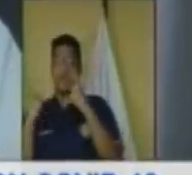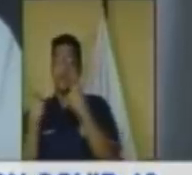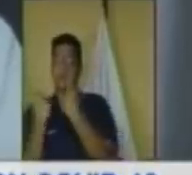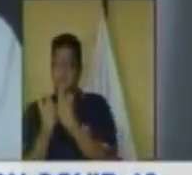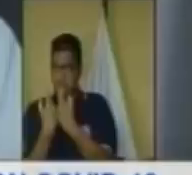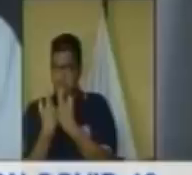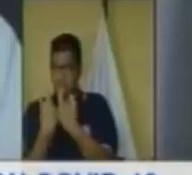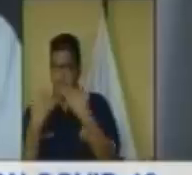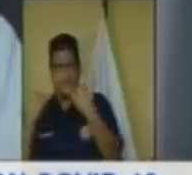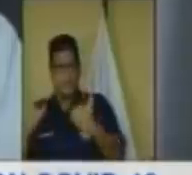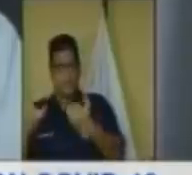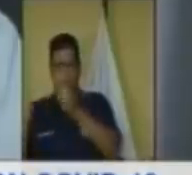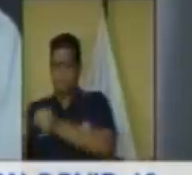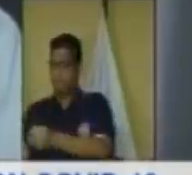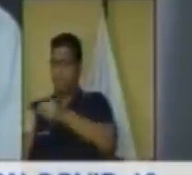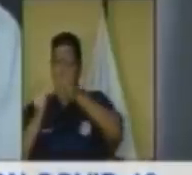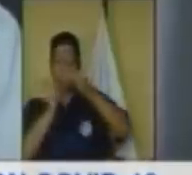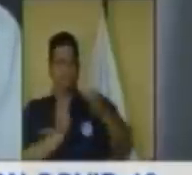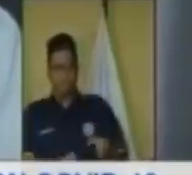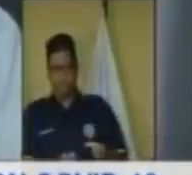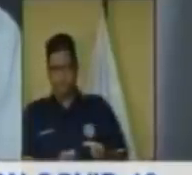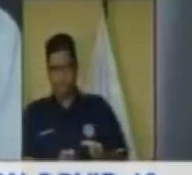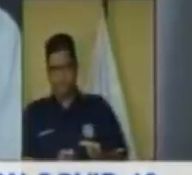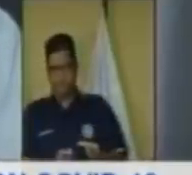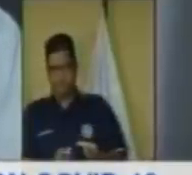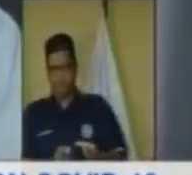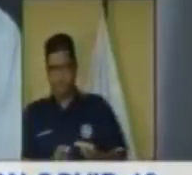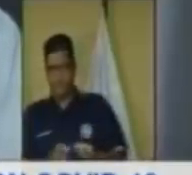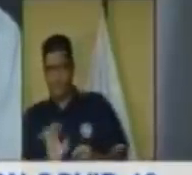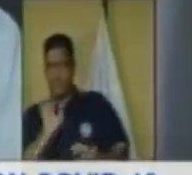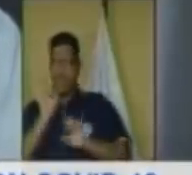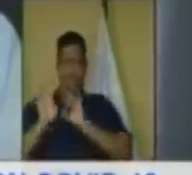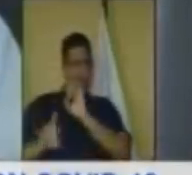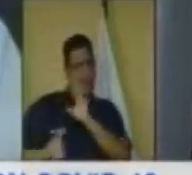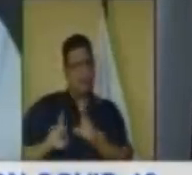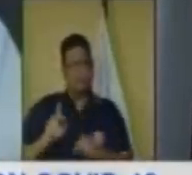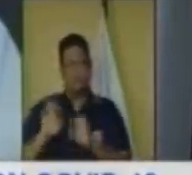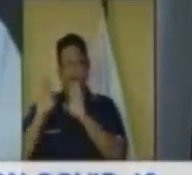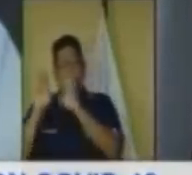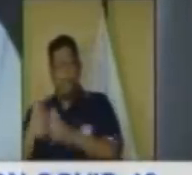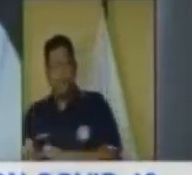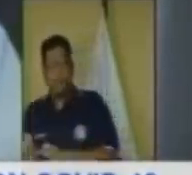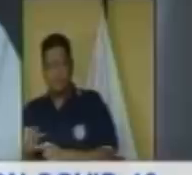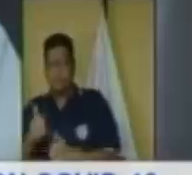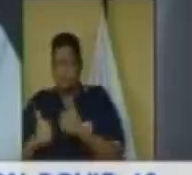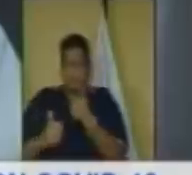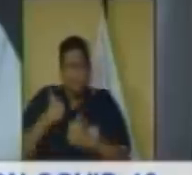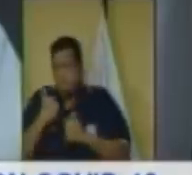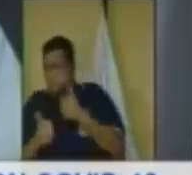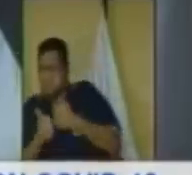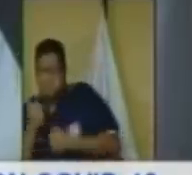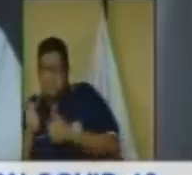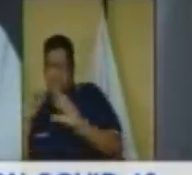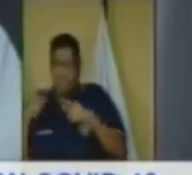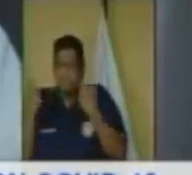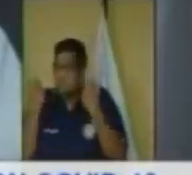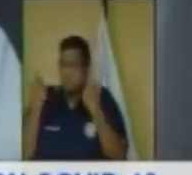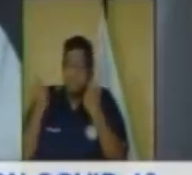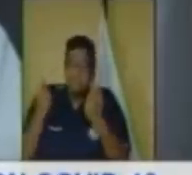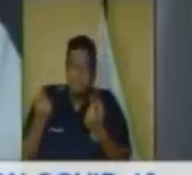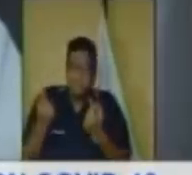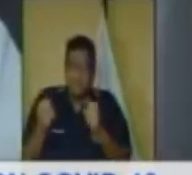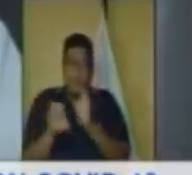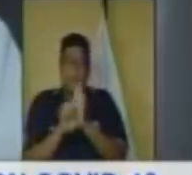informó, están suspendidas. Han surgido alguna serie de inquietudes en algunos miembros de la comunidad